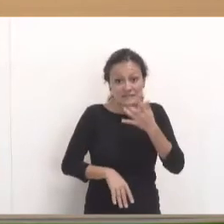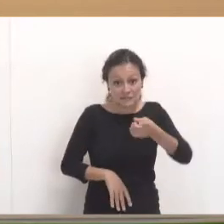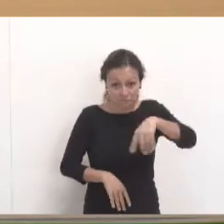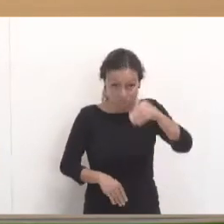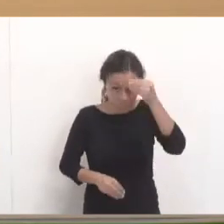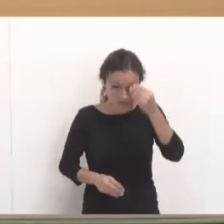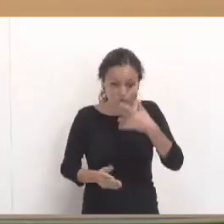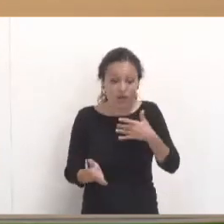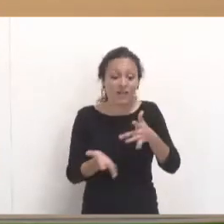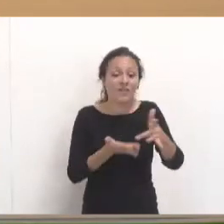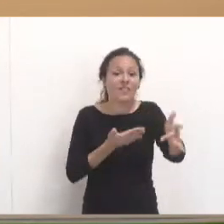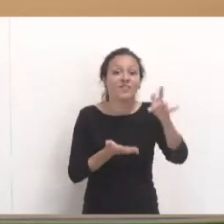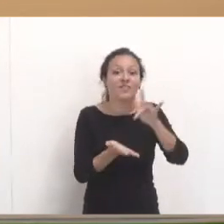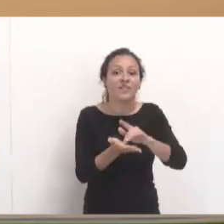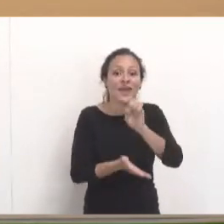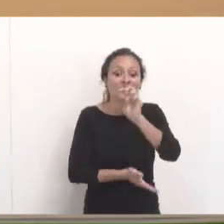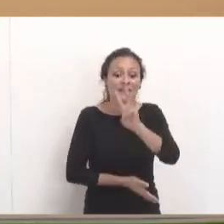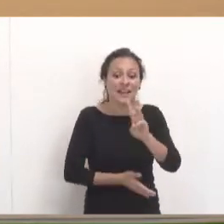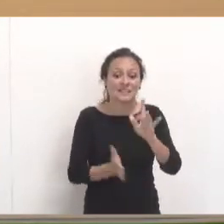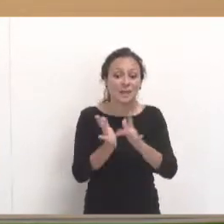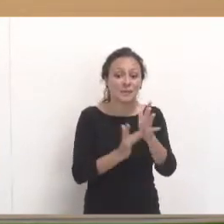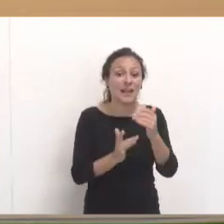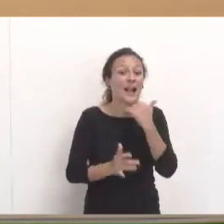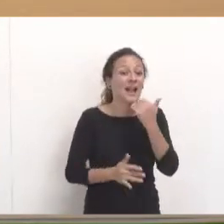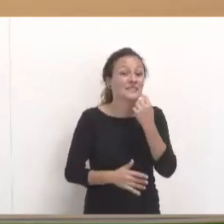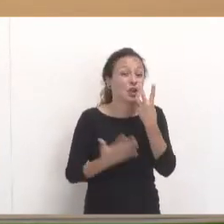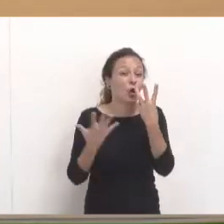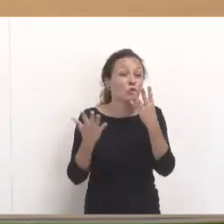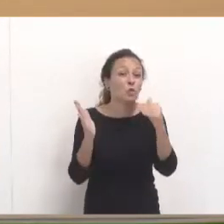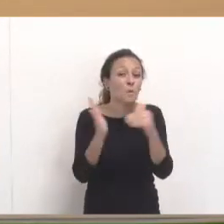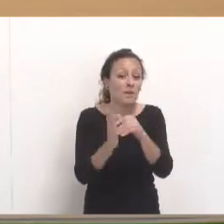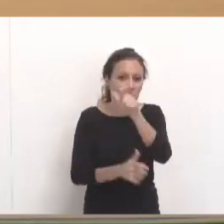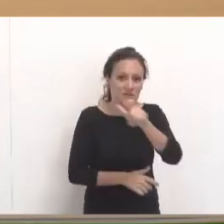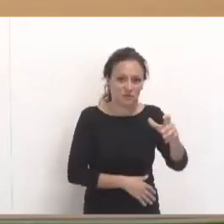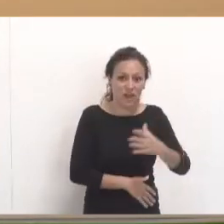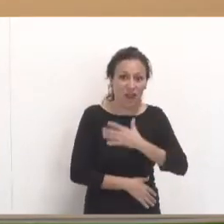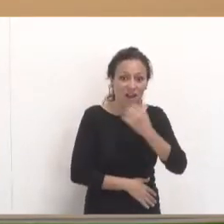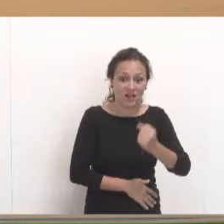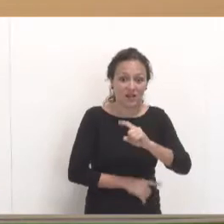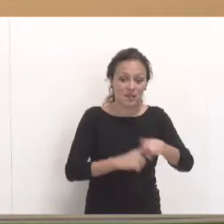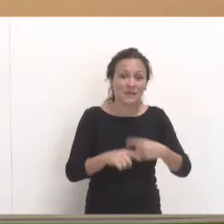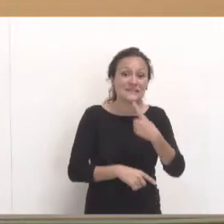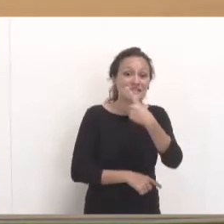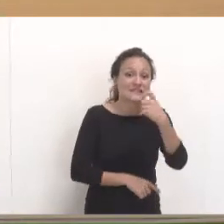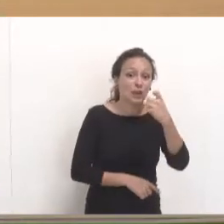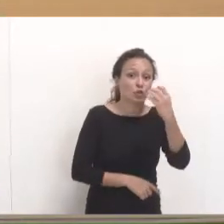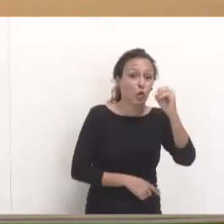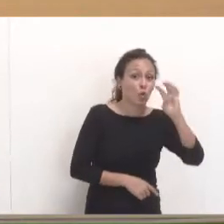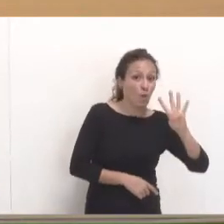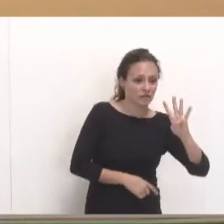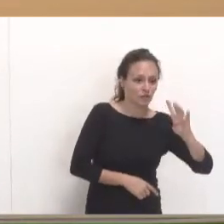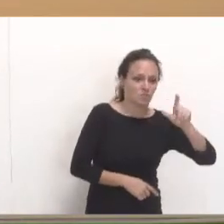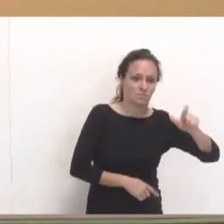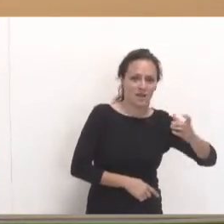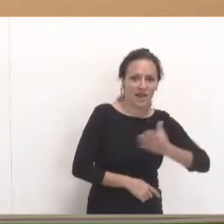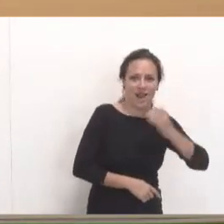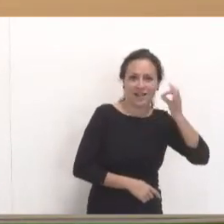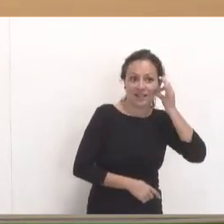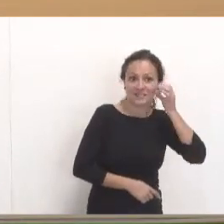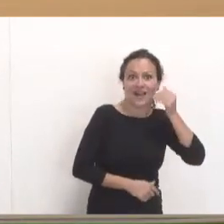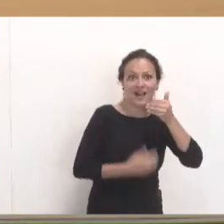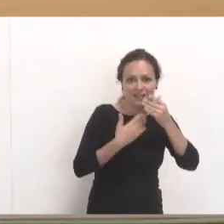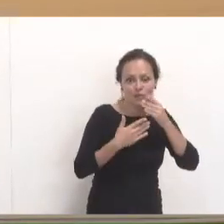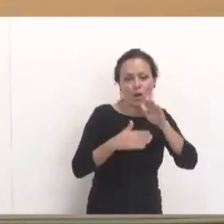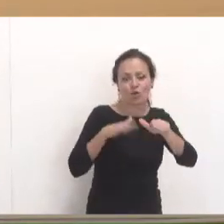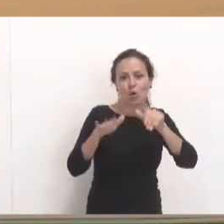aquel 3 de abril, recordando que fueron casi 8.000 alcaldes y 104 alcaldesas los que surgieron de una convocatoria